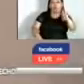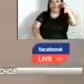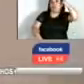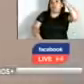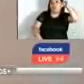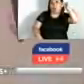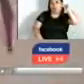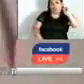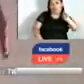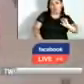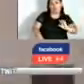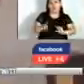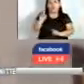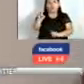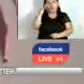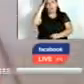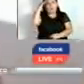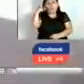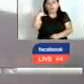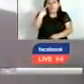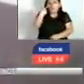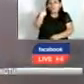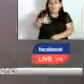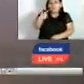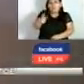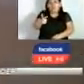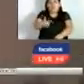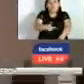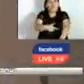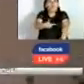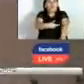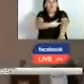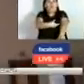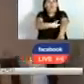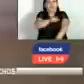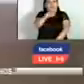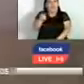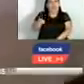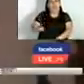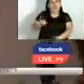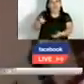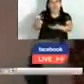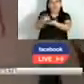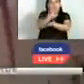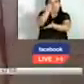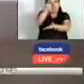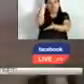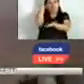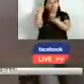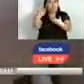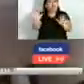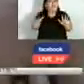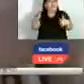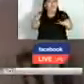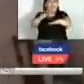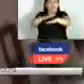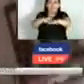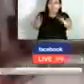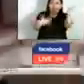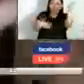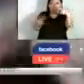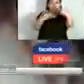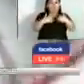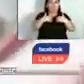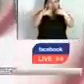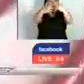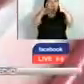Aún una de ellas se encuentra debatiéndose entre la vida y la muerte. Estos universitarios han sido convocados a una asamblea, eso es el